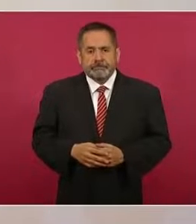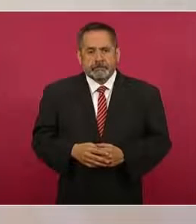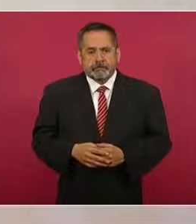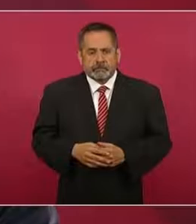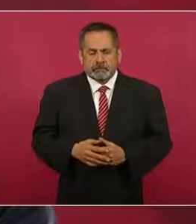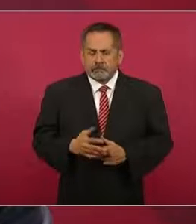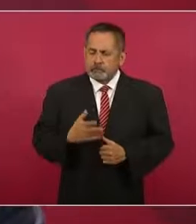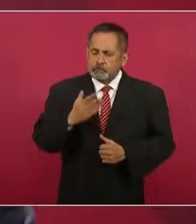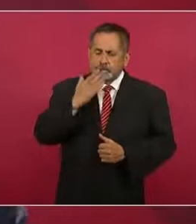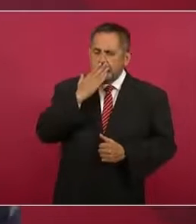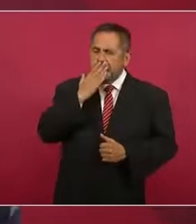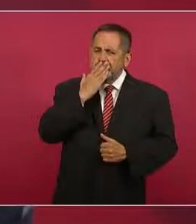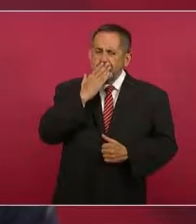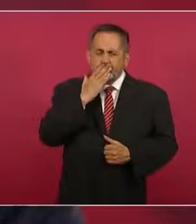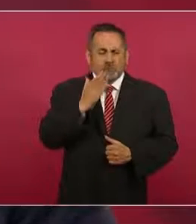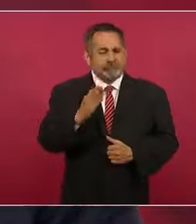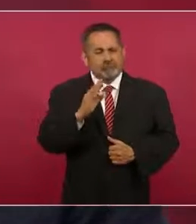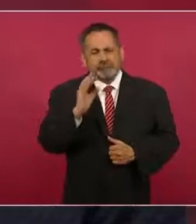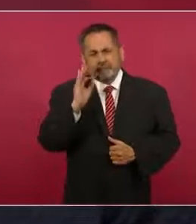Fue muy buena la